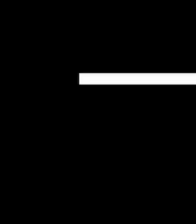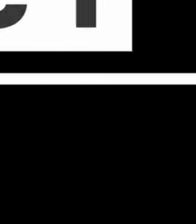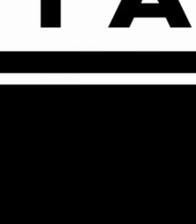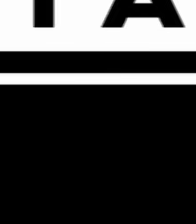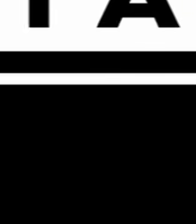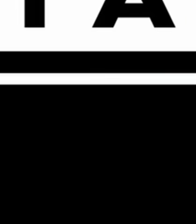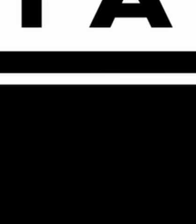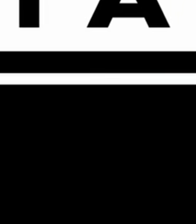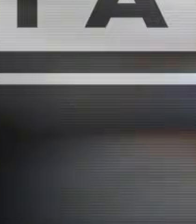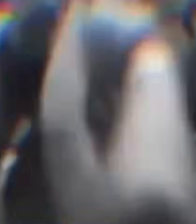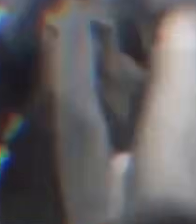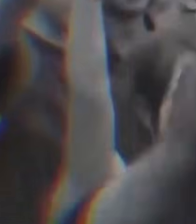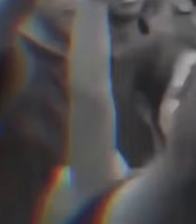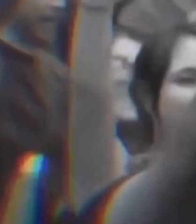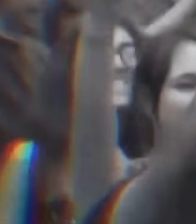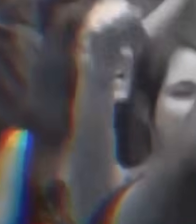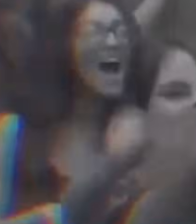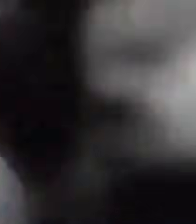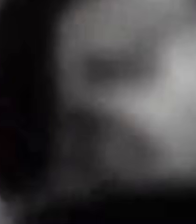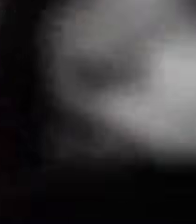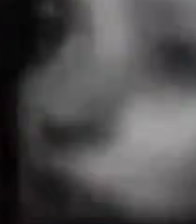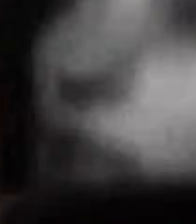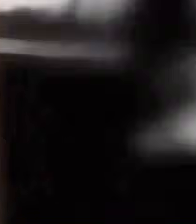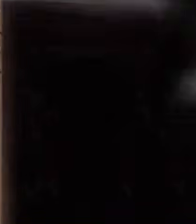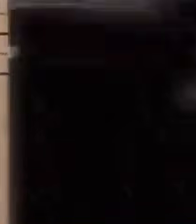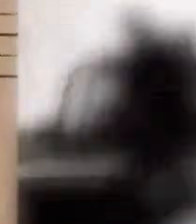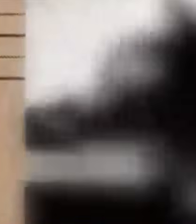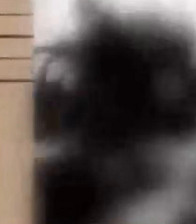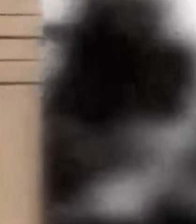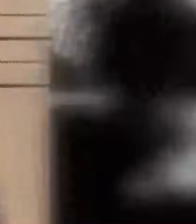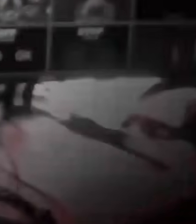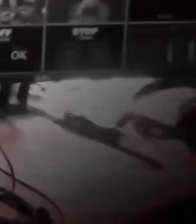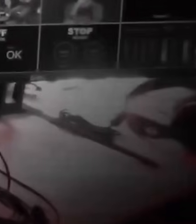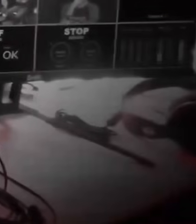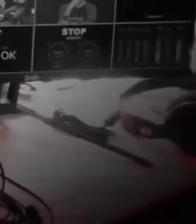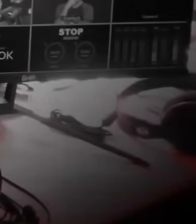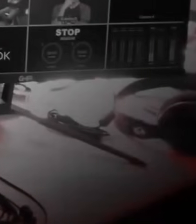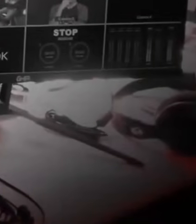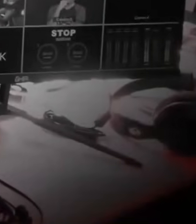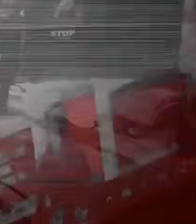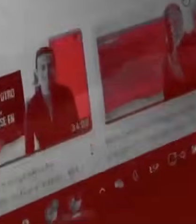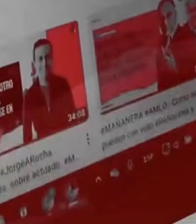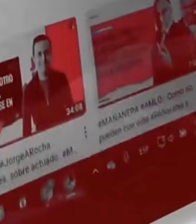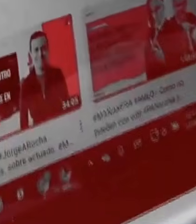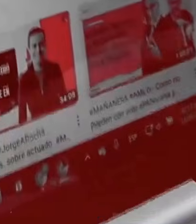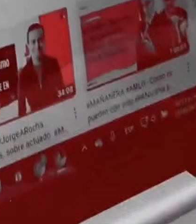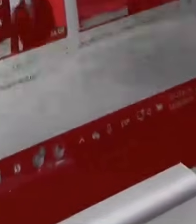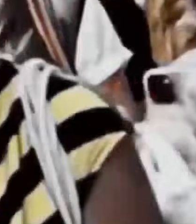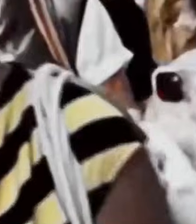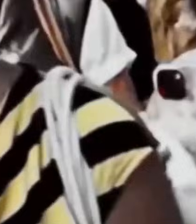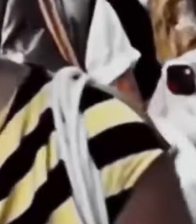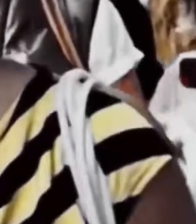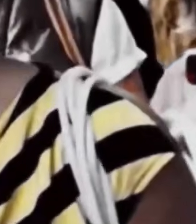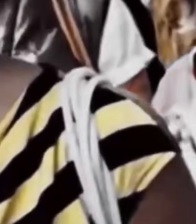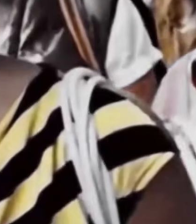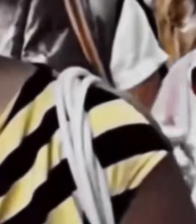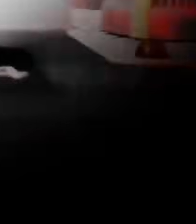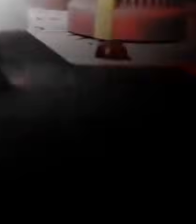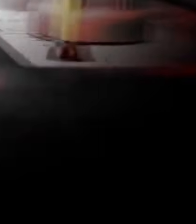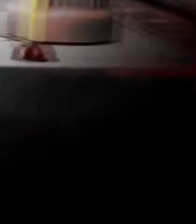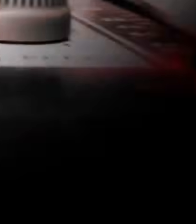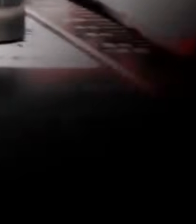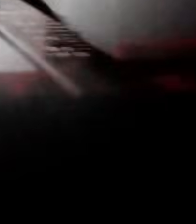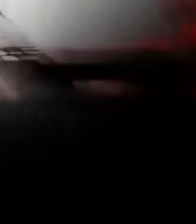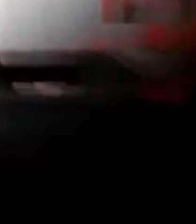por la justicia. Desquicia, son mentiras, no noticias, pero hay otra prensa de verdad que no es ficticia. Hay otra prensa